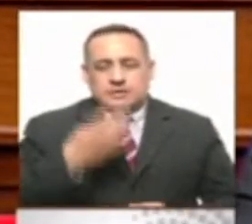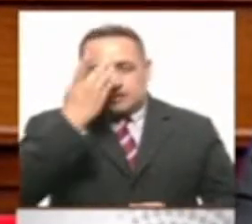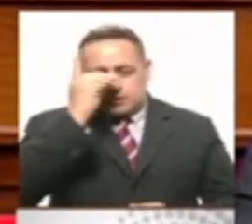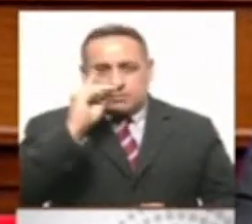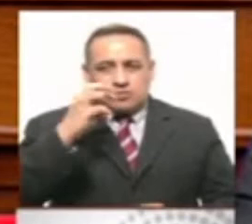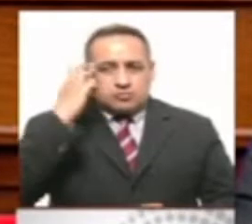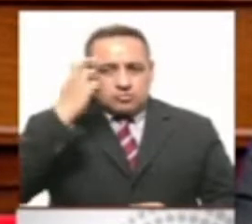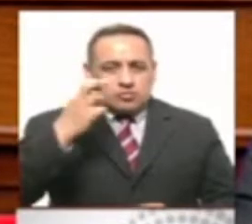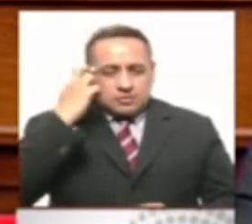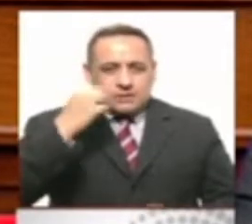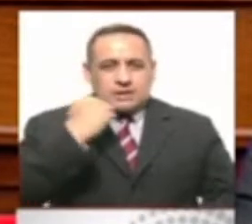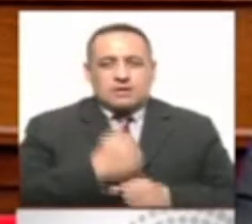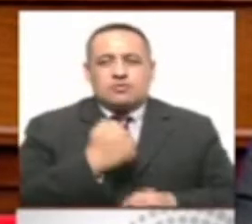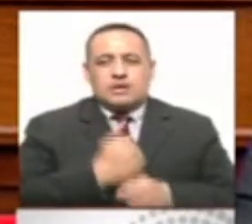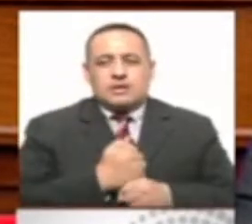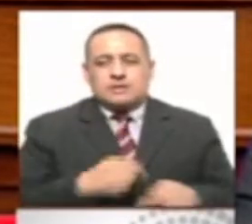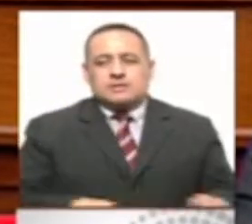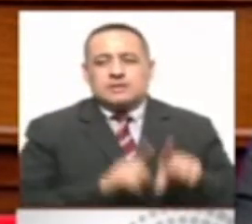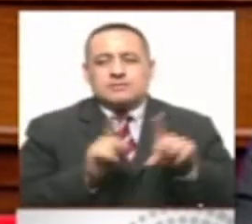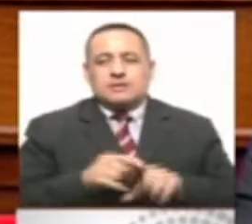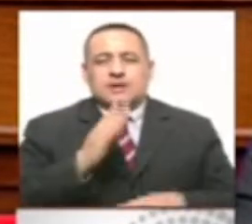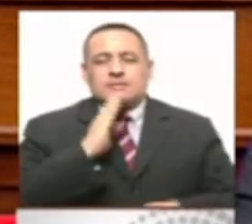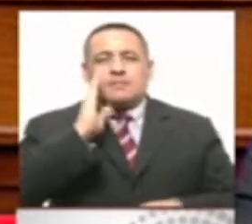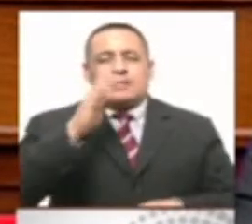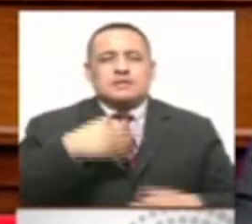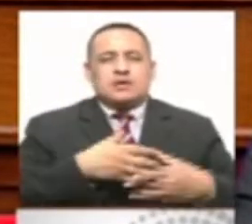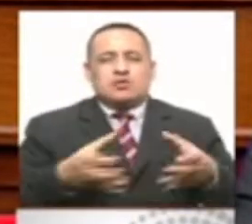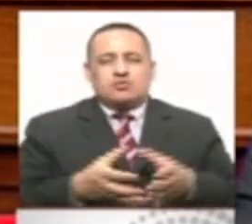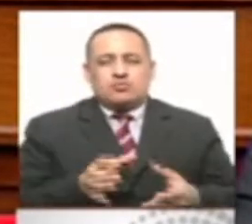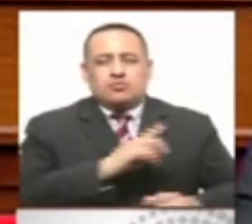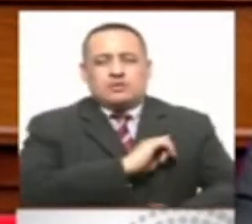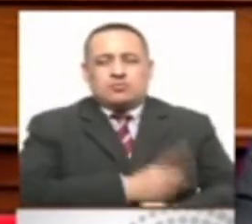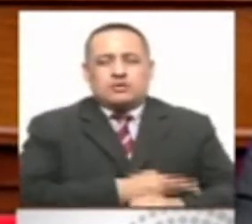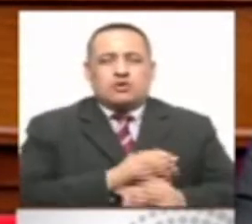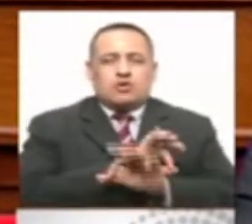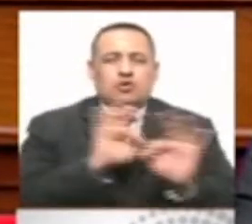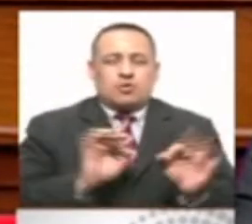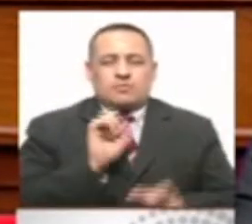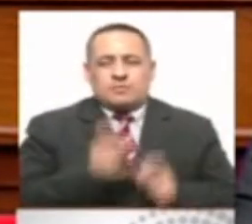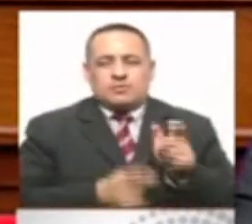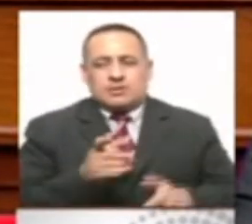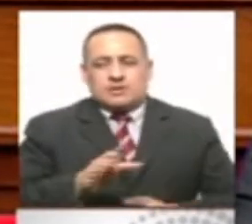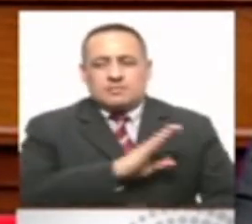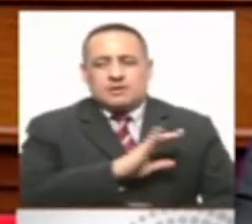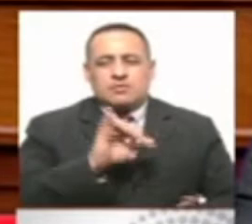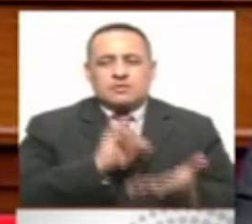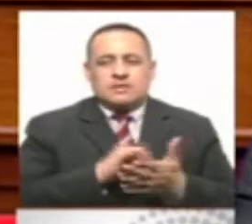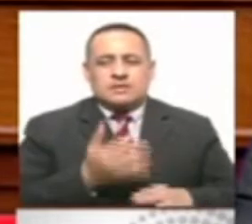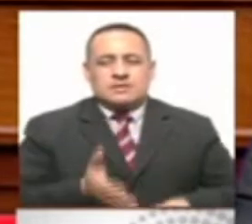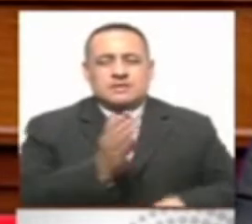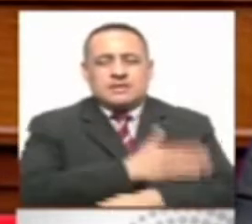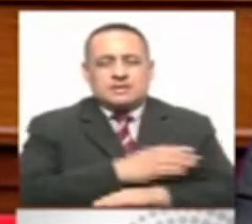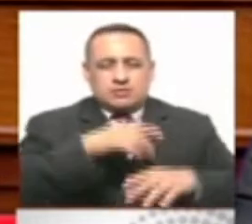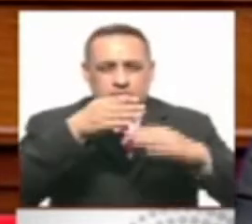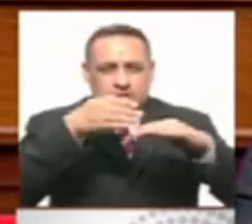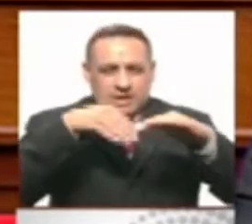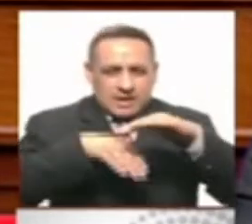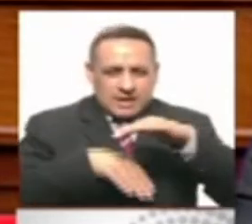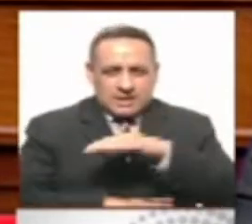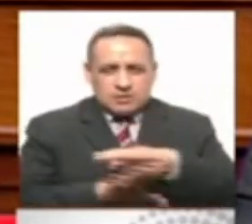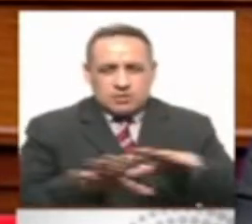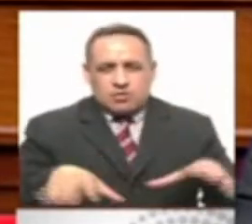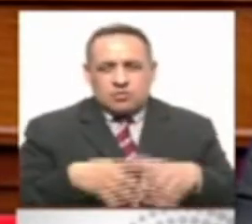sus políticas laborales bajo las órdenes de grupos de poder o de personajes siniestros que desde un sótano planeaban